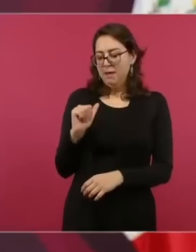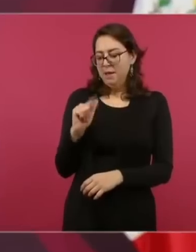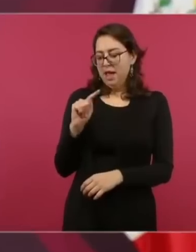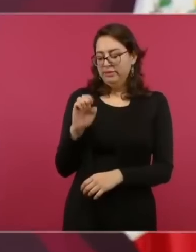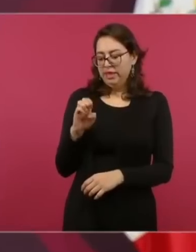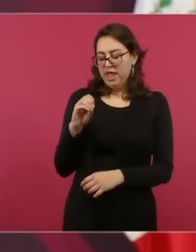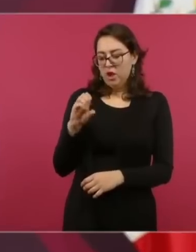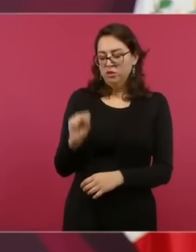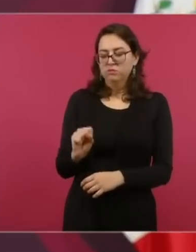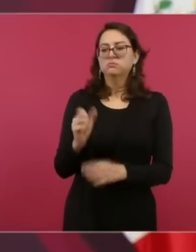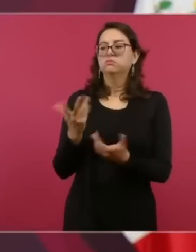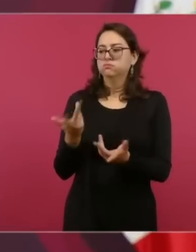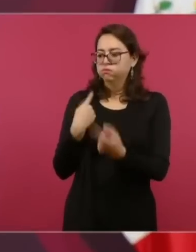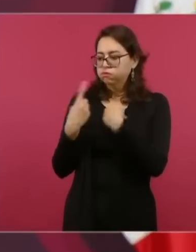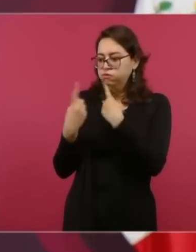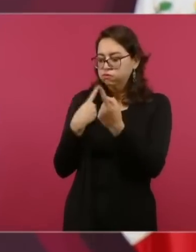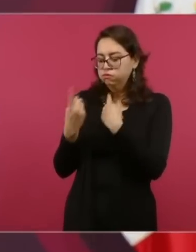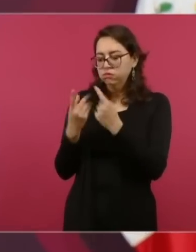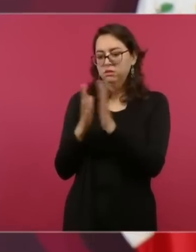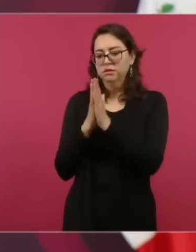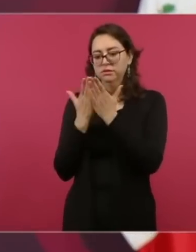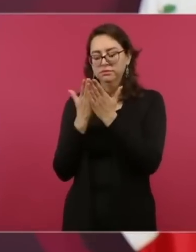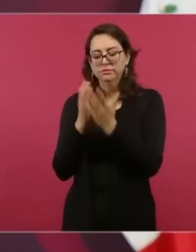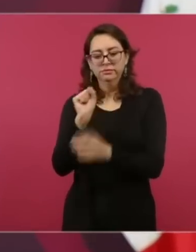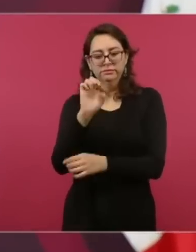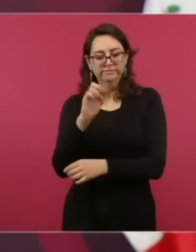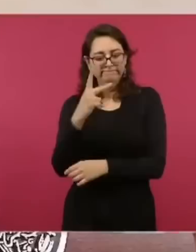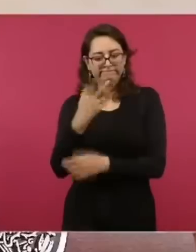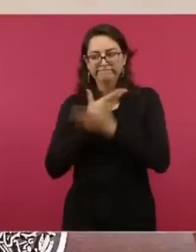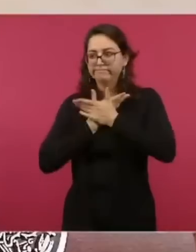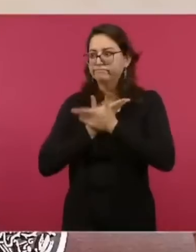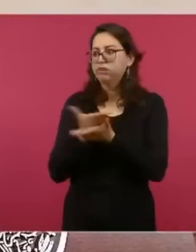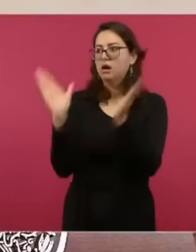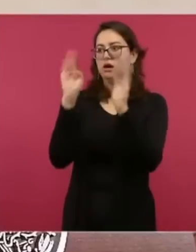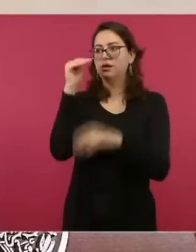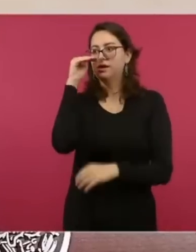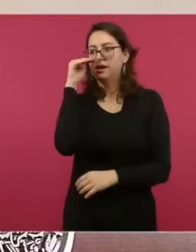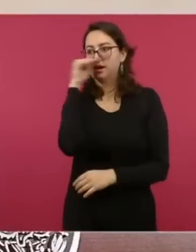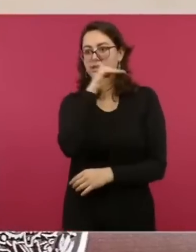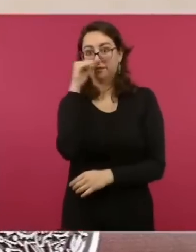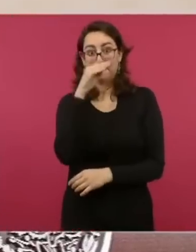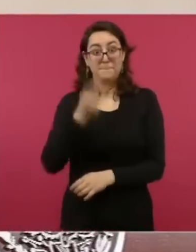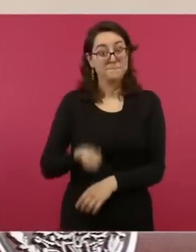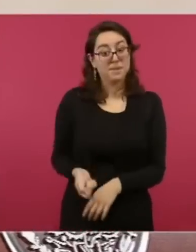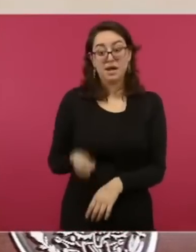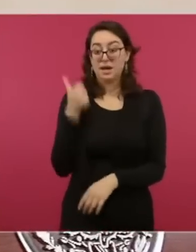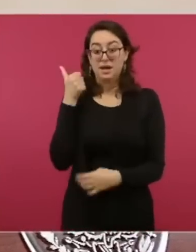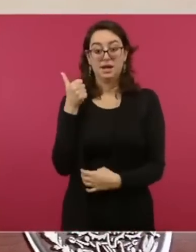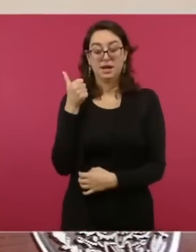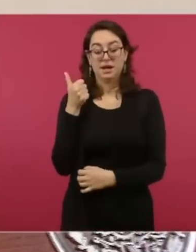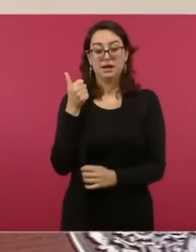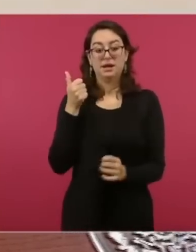el